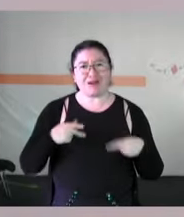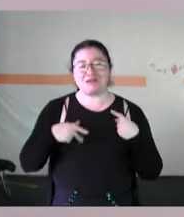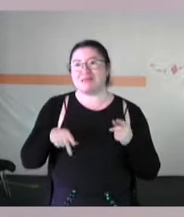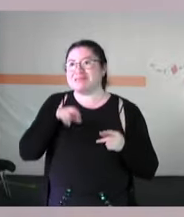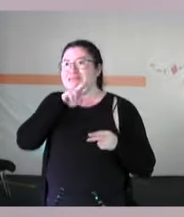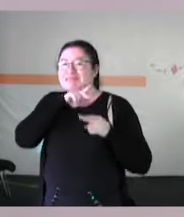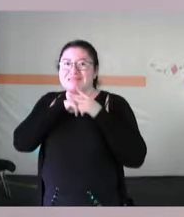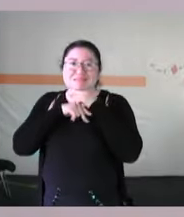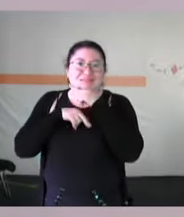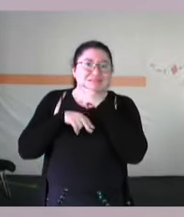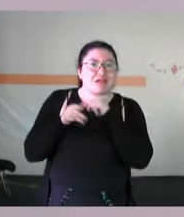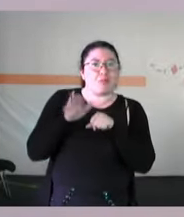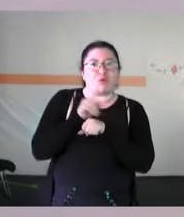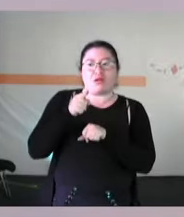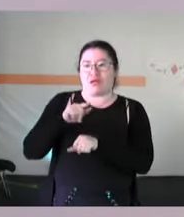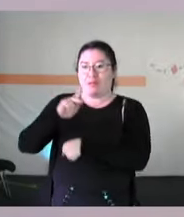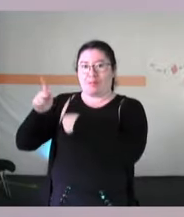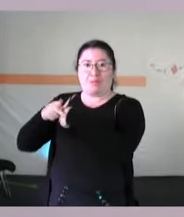su tierra.